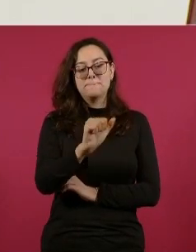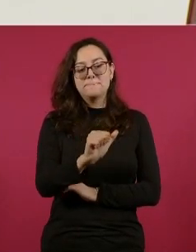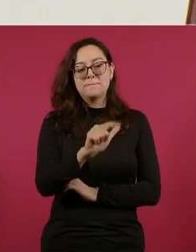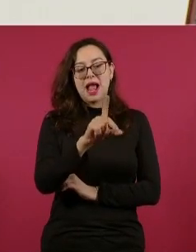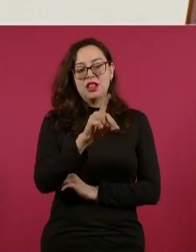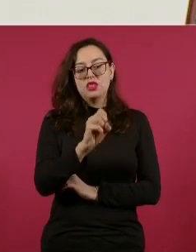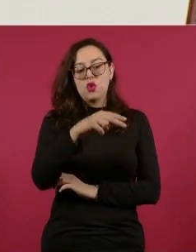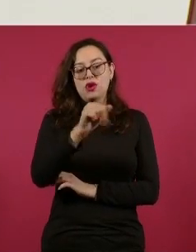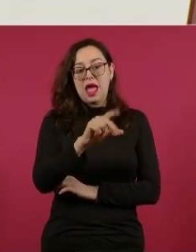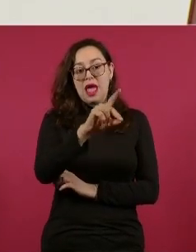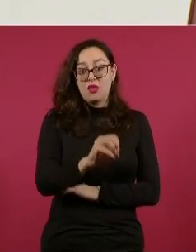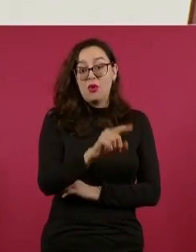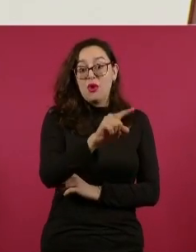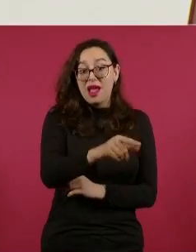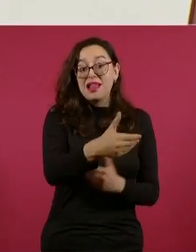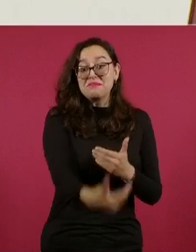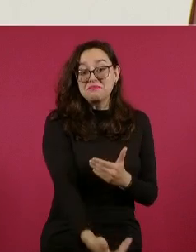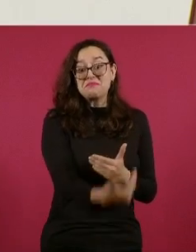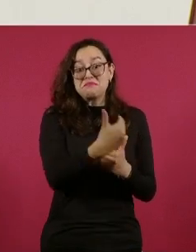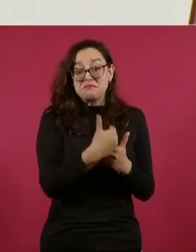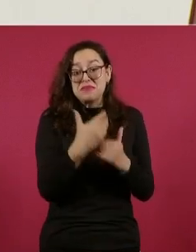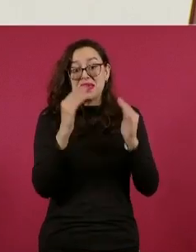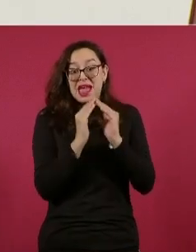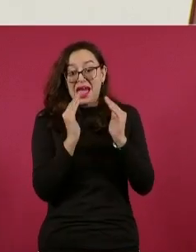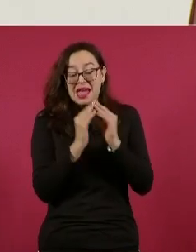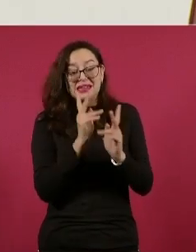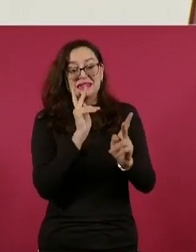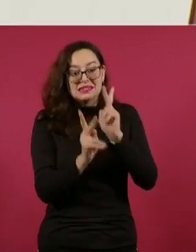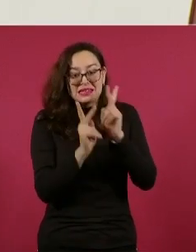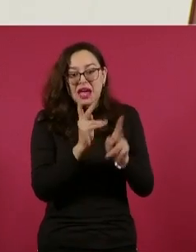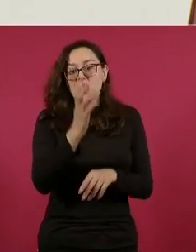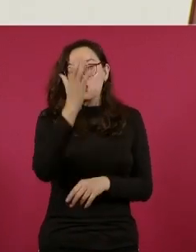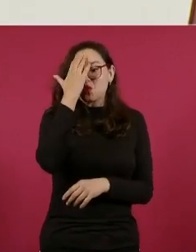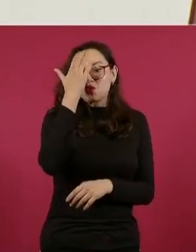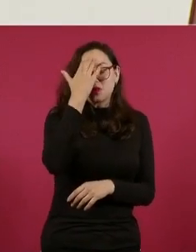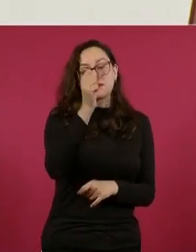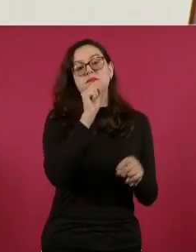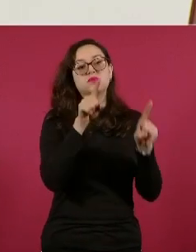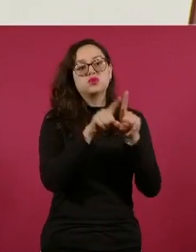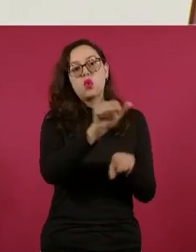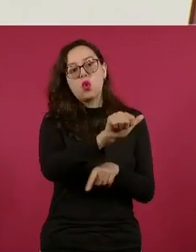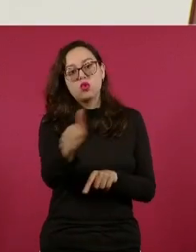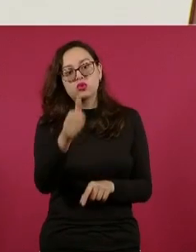y a Francisco Goitia, otro sacerdote